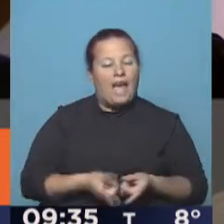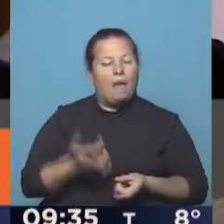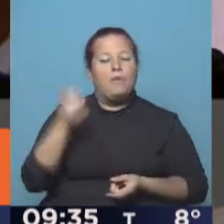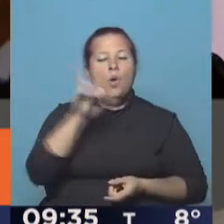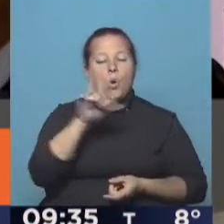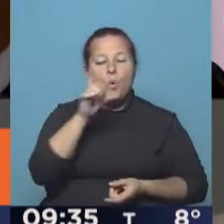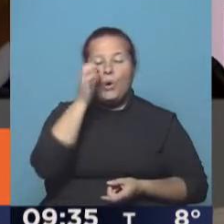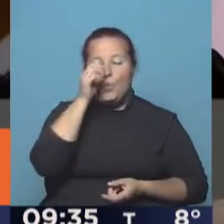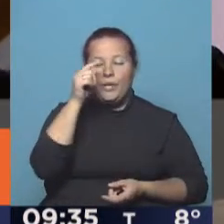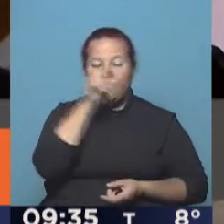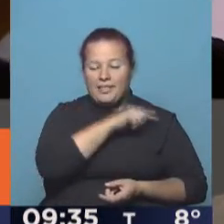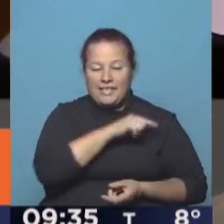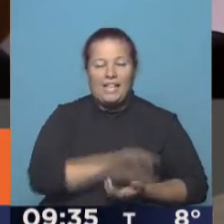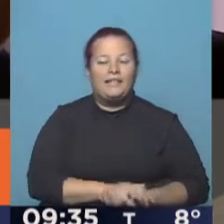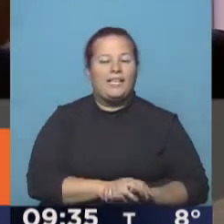lunes 27,